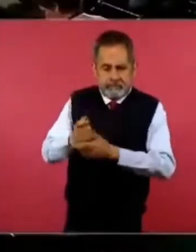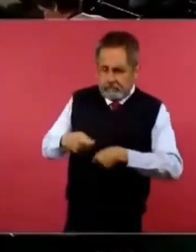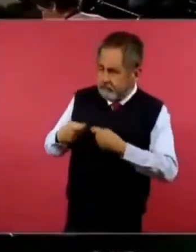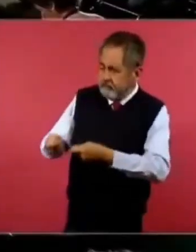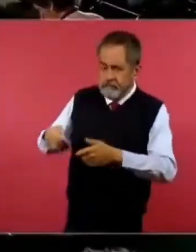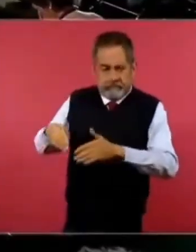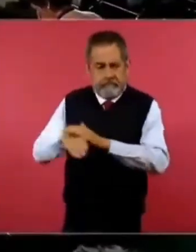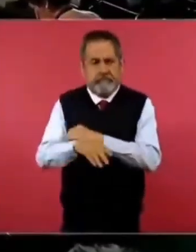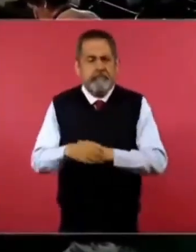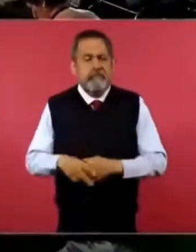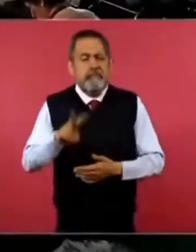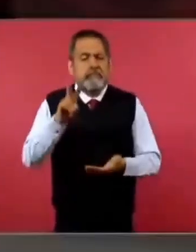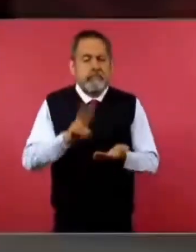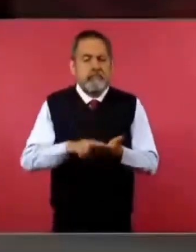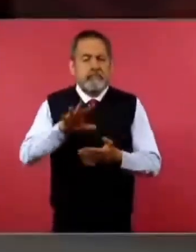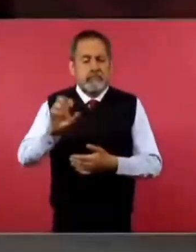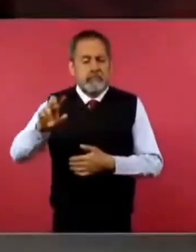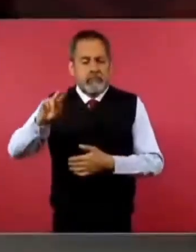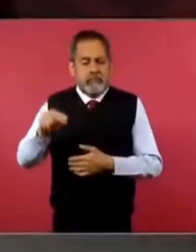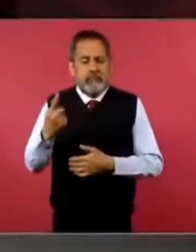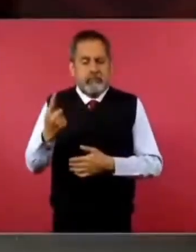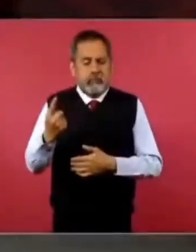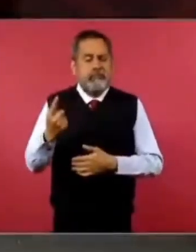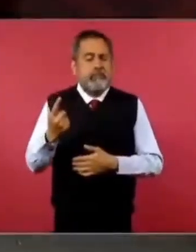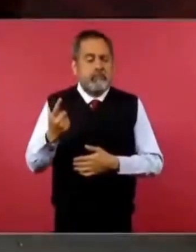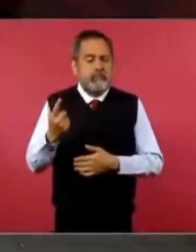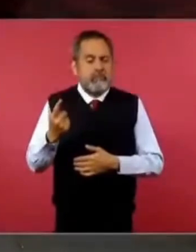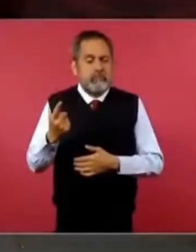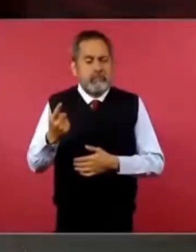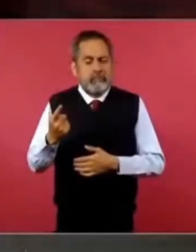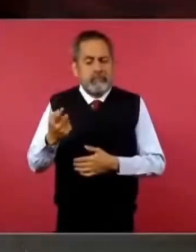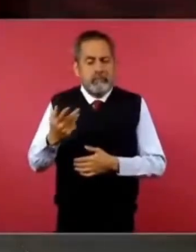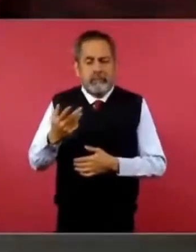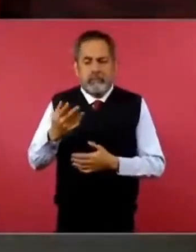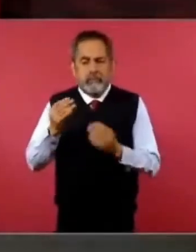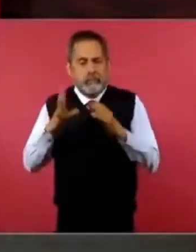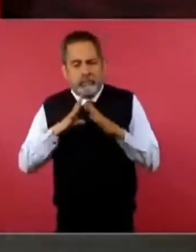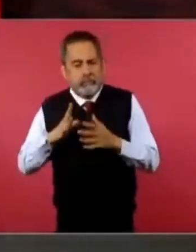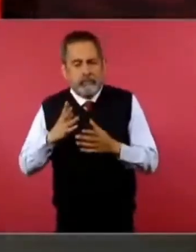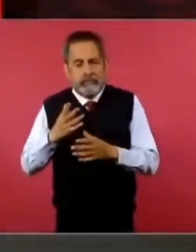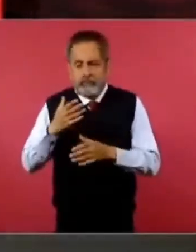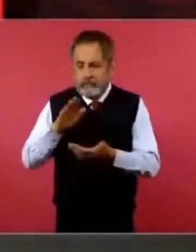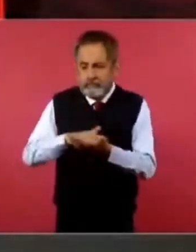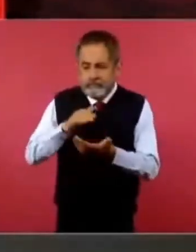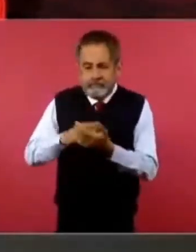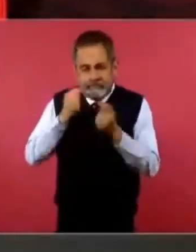y 2.581 irregulares.